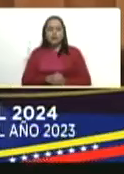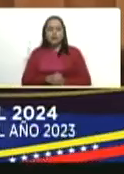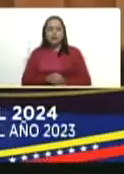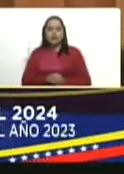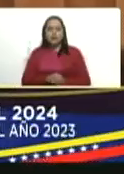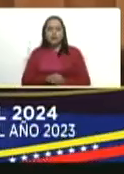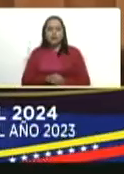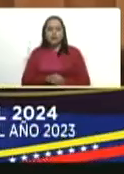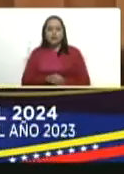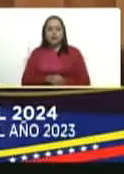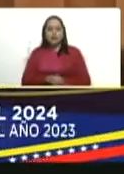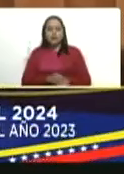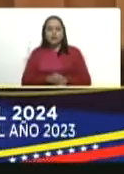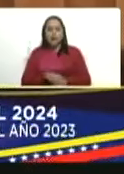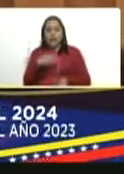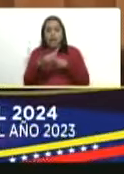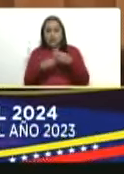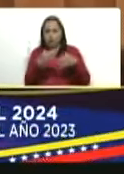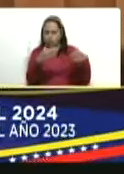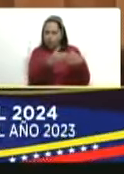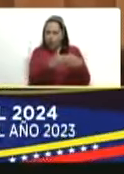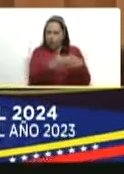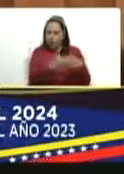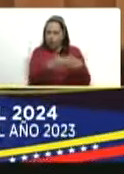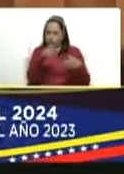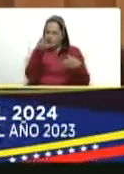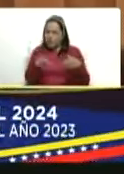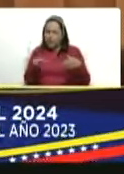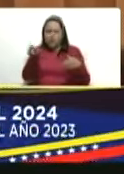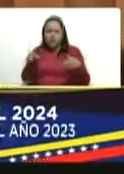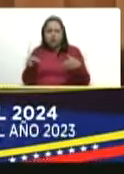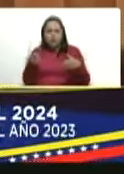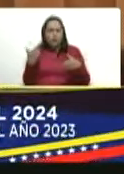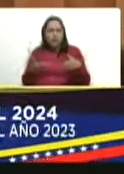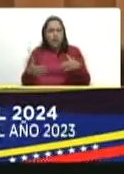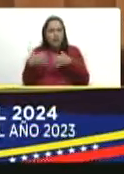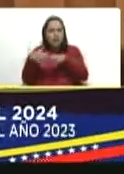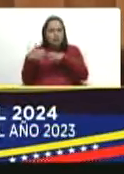2020, hicimos una reunión en casa de un empresario muy importante del país,